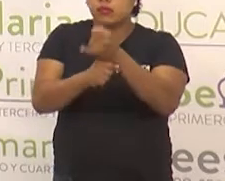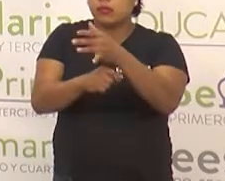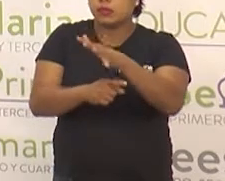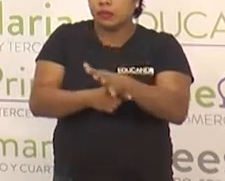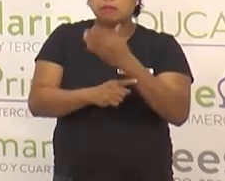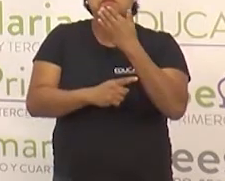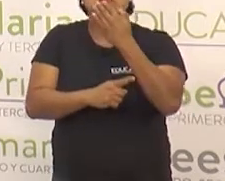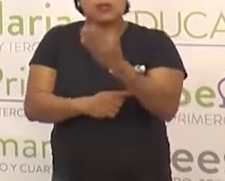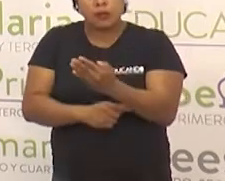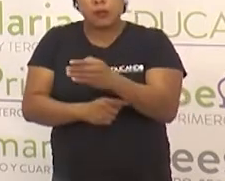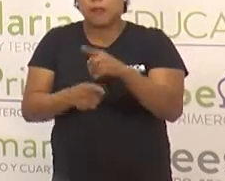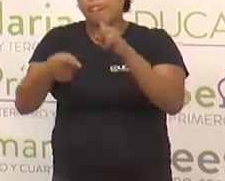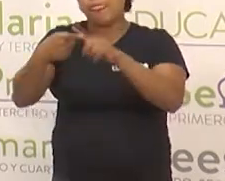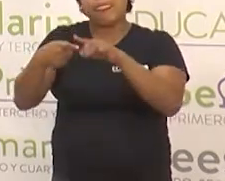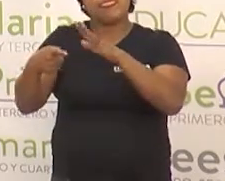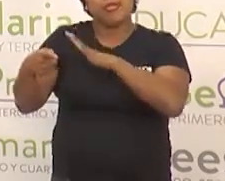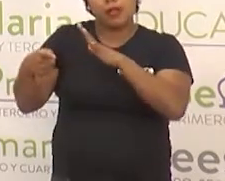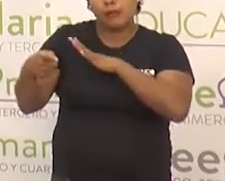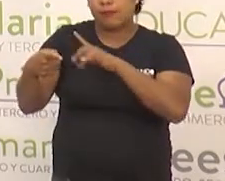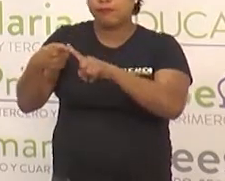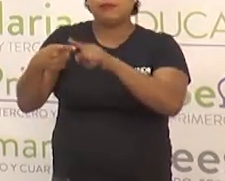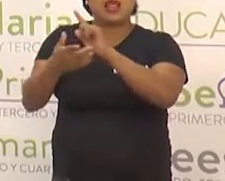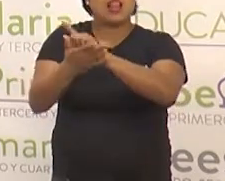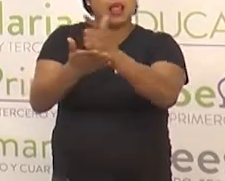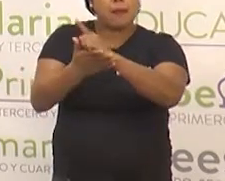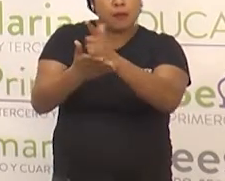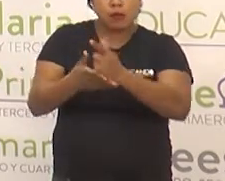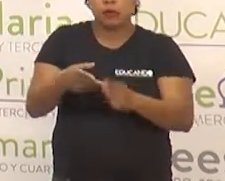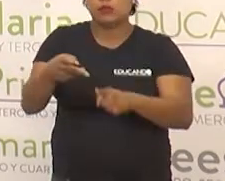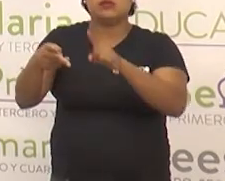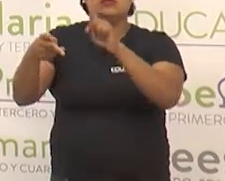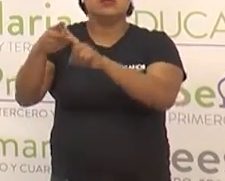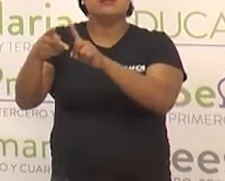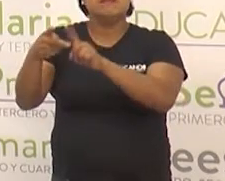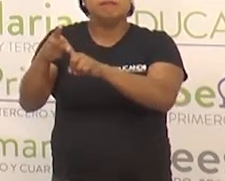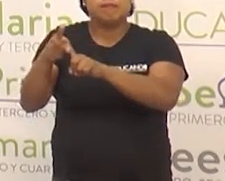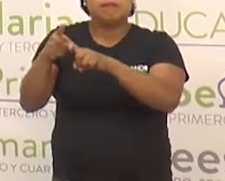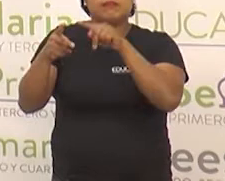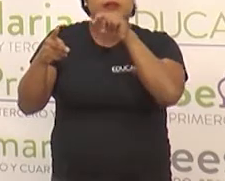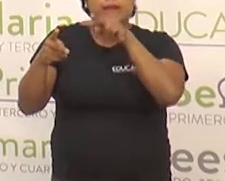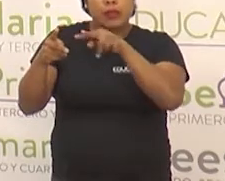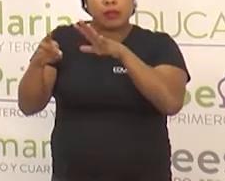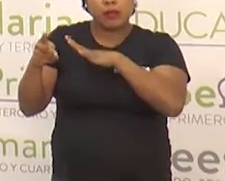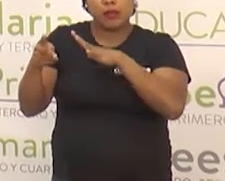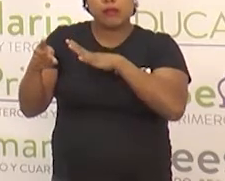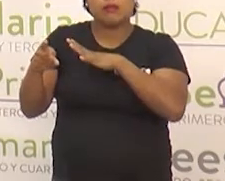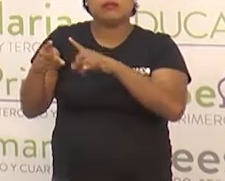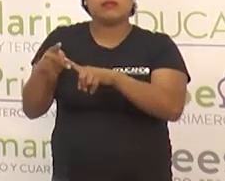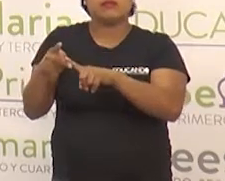información? Muy bien, tenemos libros,